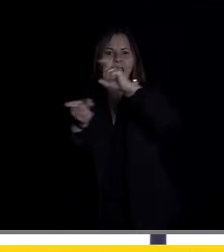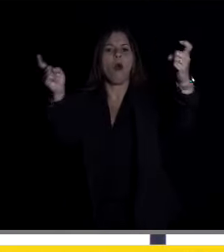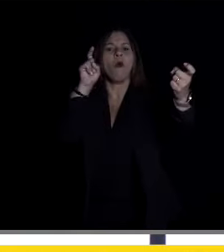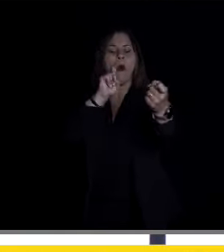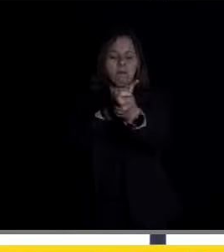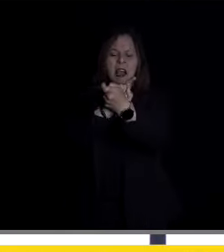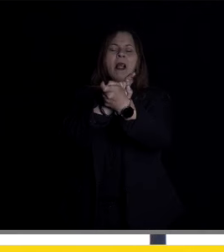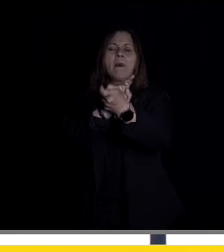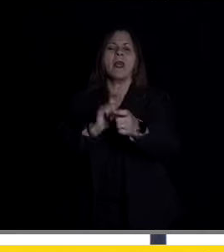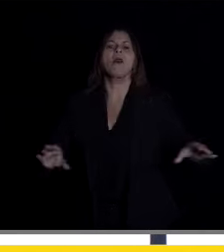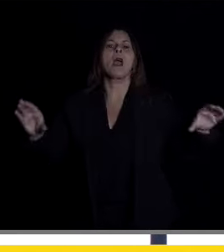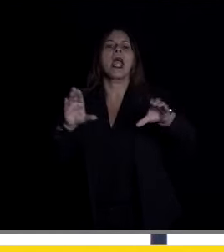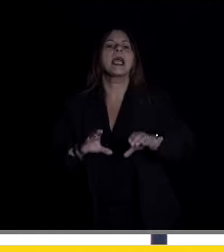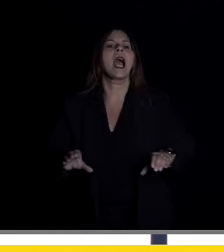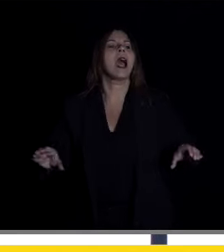acción.